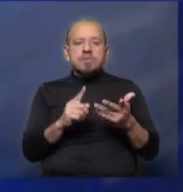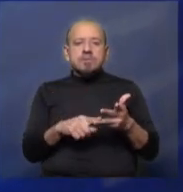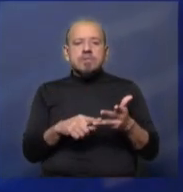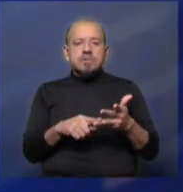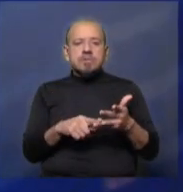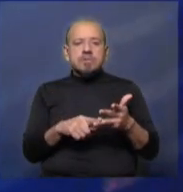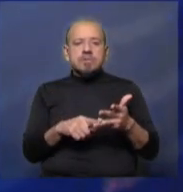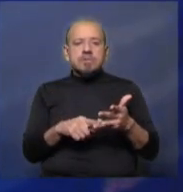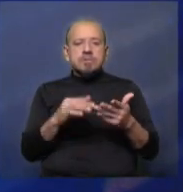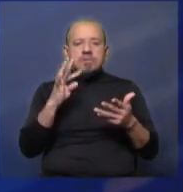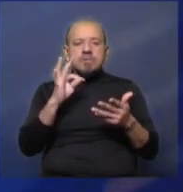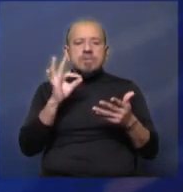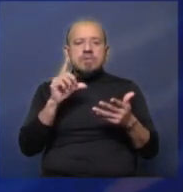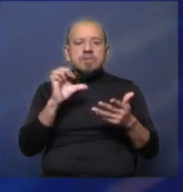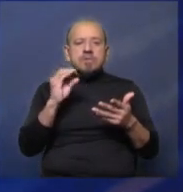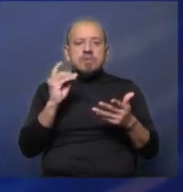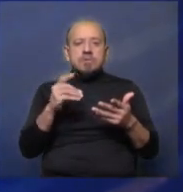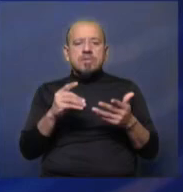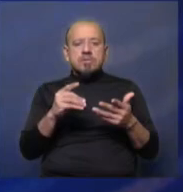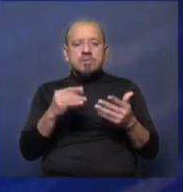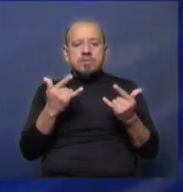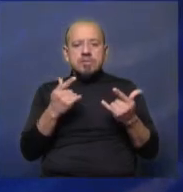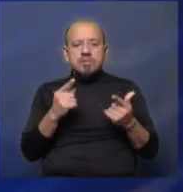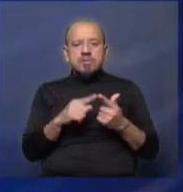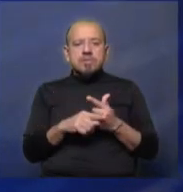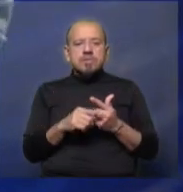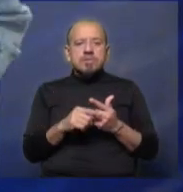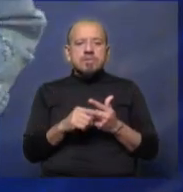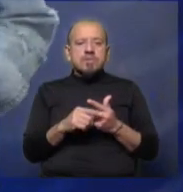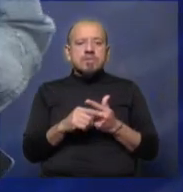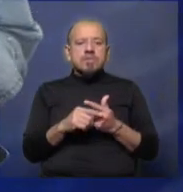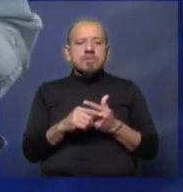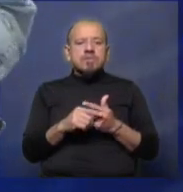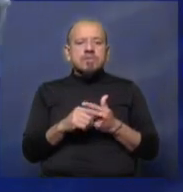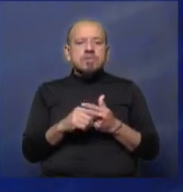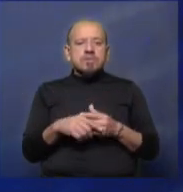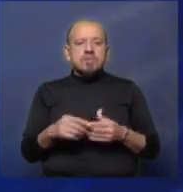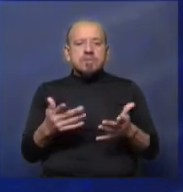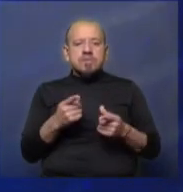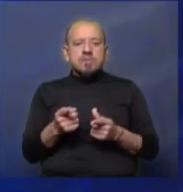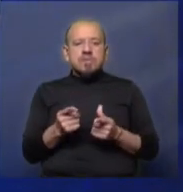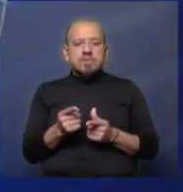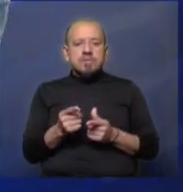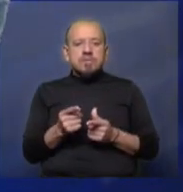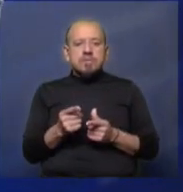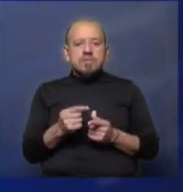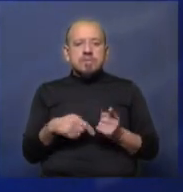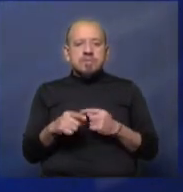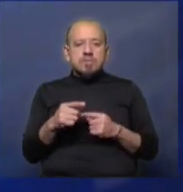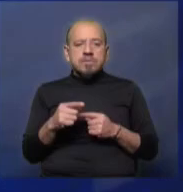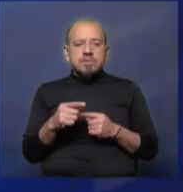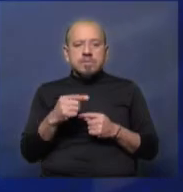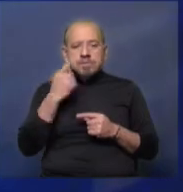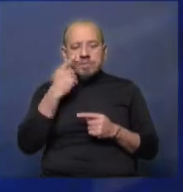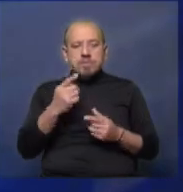en Toledo Rock, etcétera, etcétera. Por eso, así que viene. Pero ahora no miren, sino que presten el oído